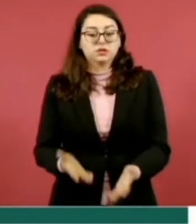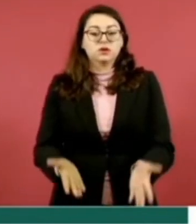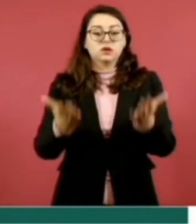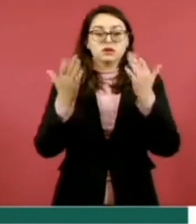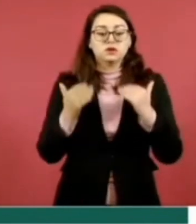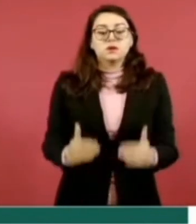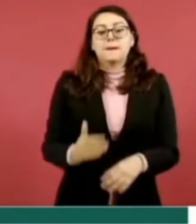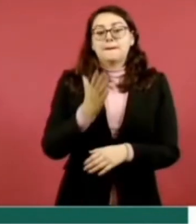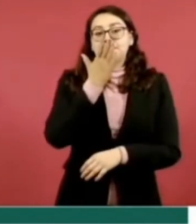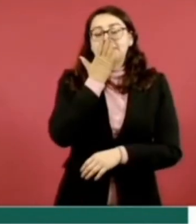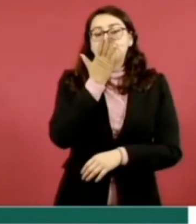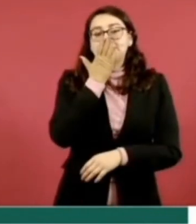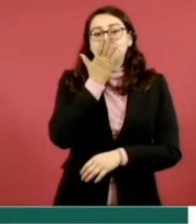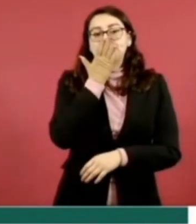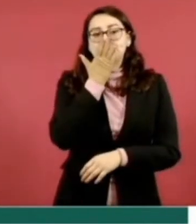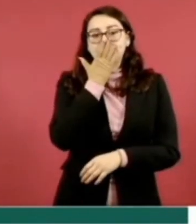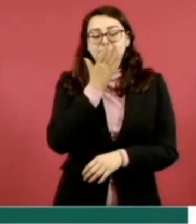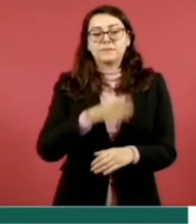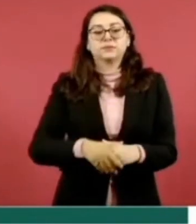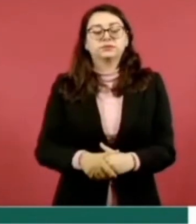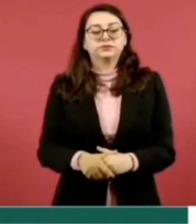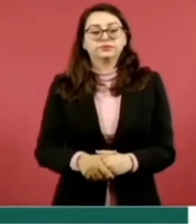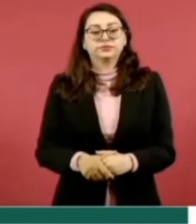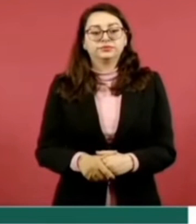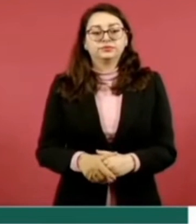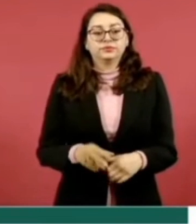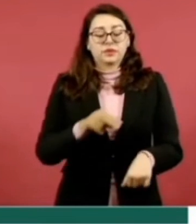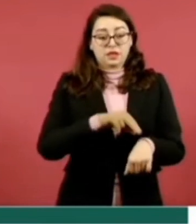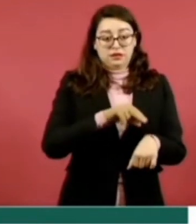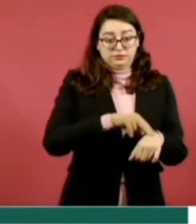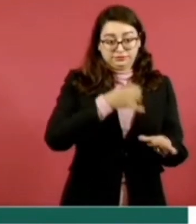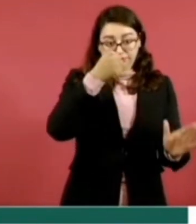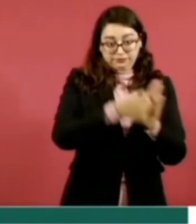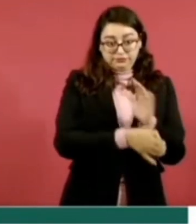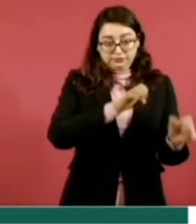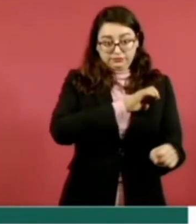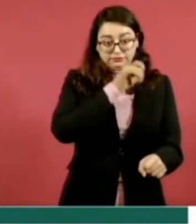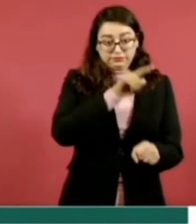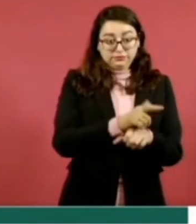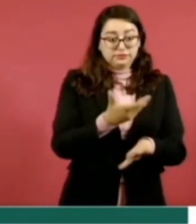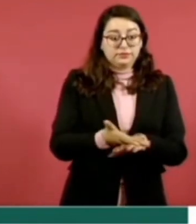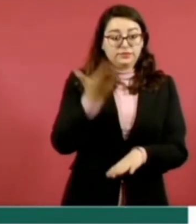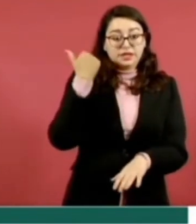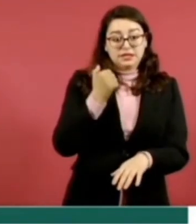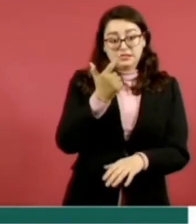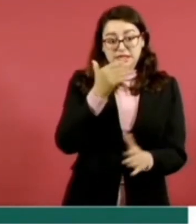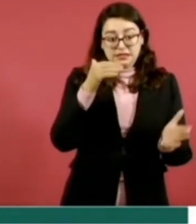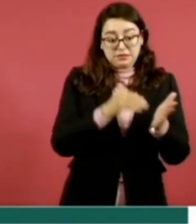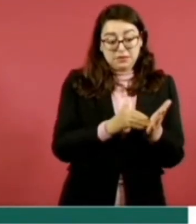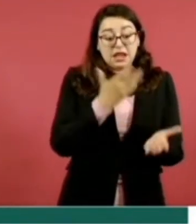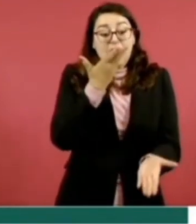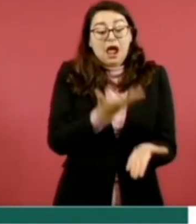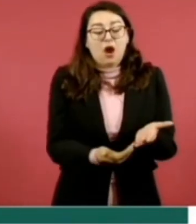la productividad mensual de consultas de especialidad pasó de 7,817 a